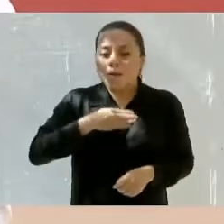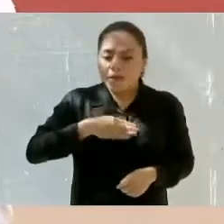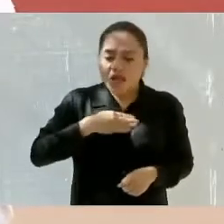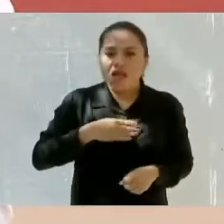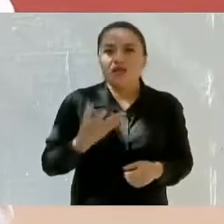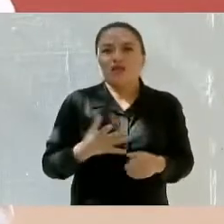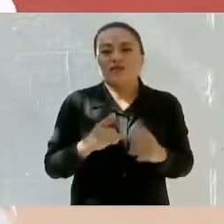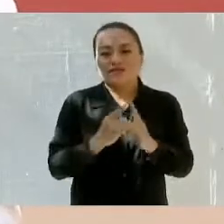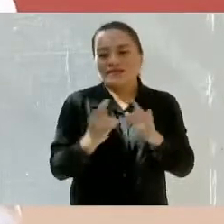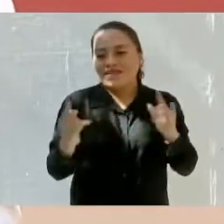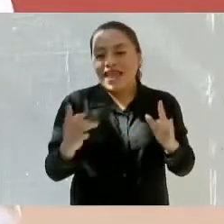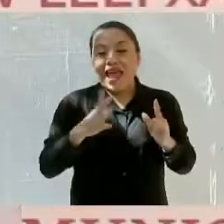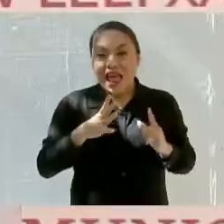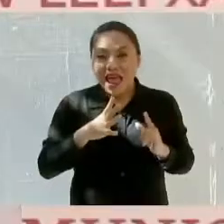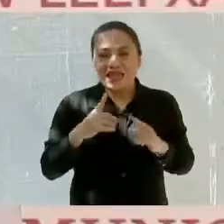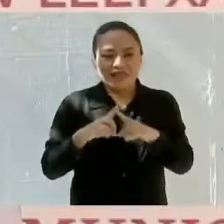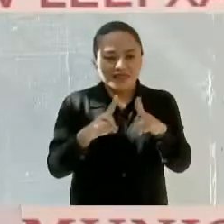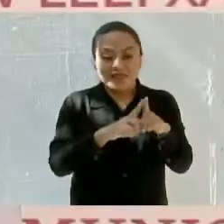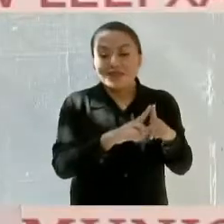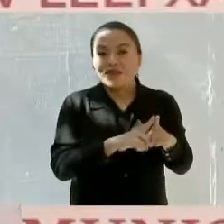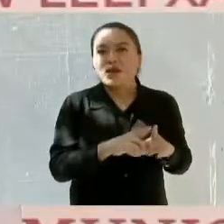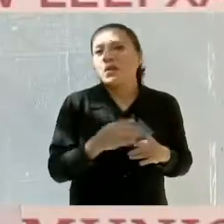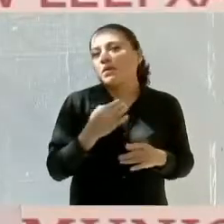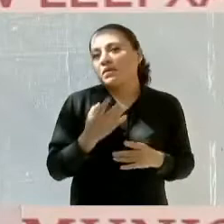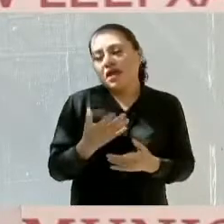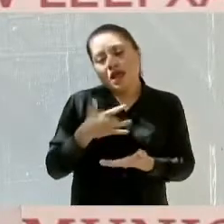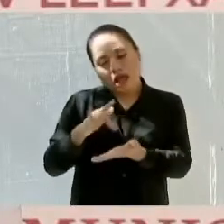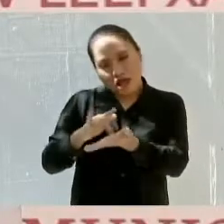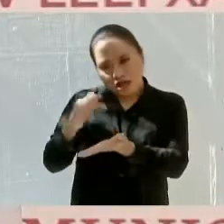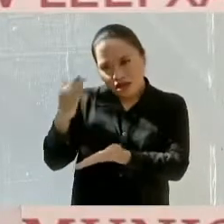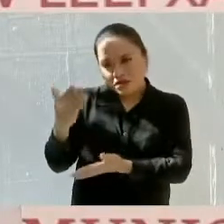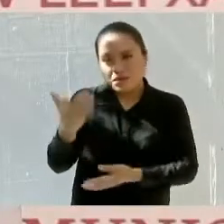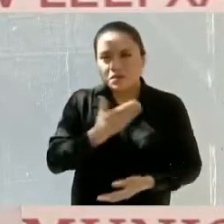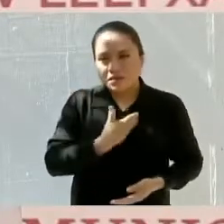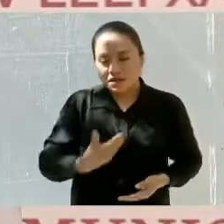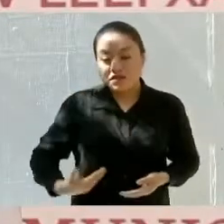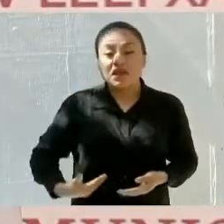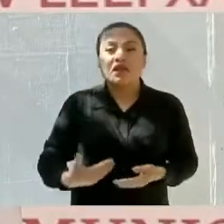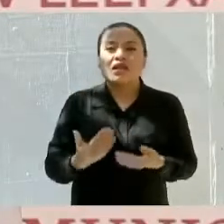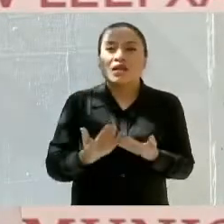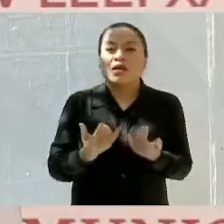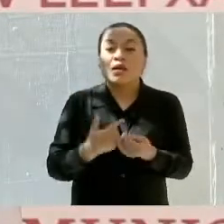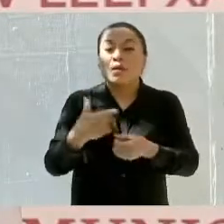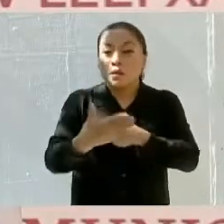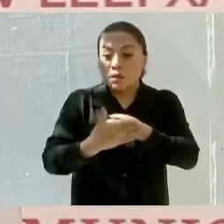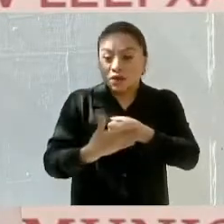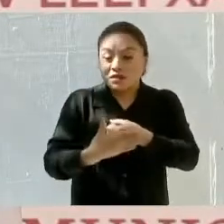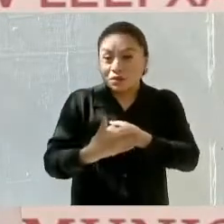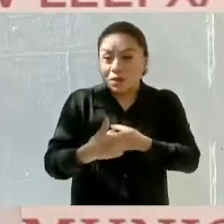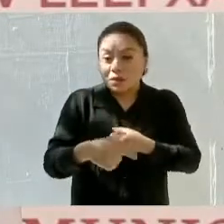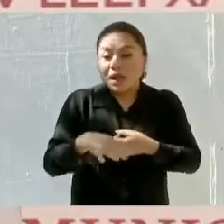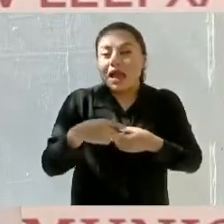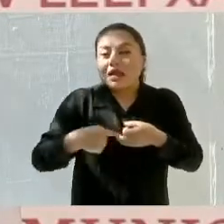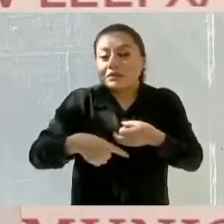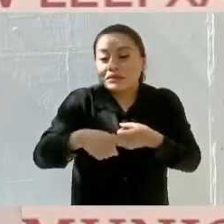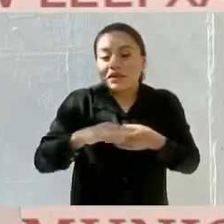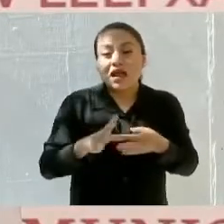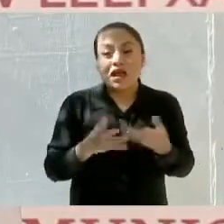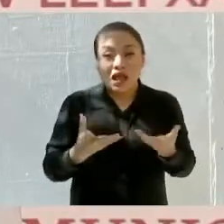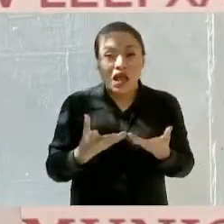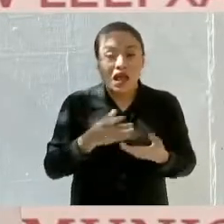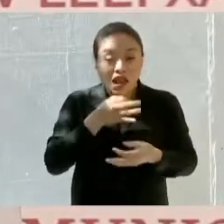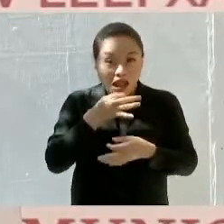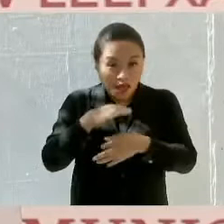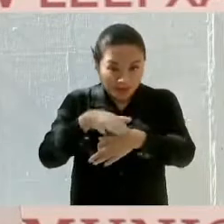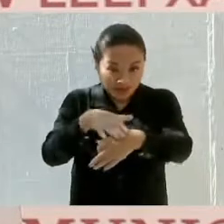canchas. Todo eso quiero agradecerle, señor presidente. También en próximos días también se va a iniciar, le informo,